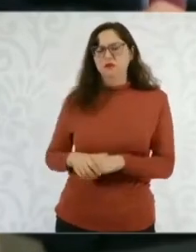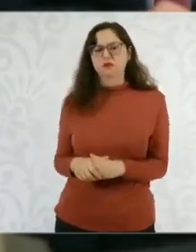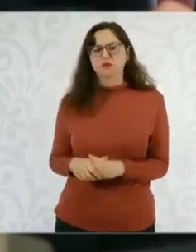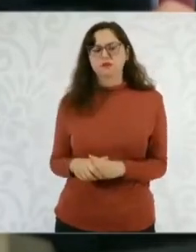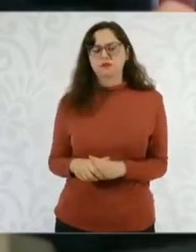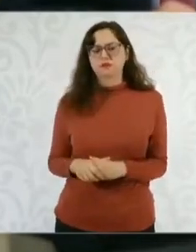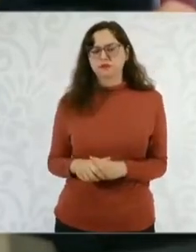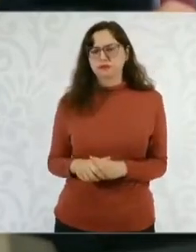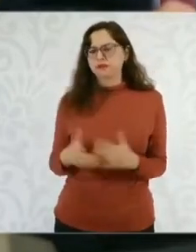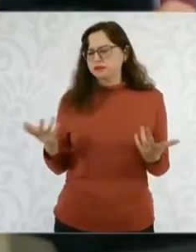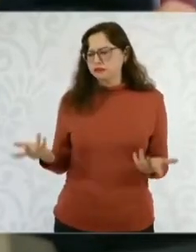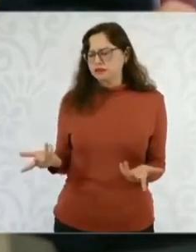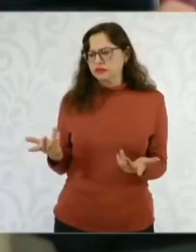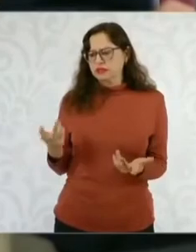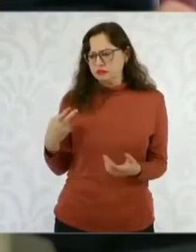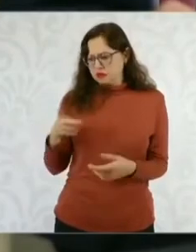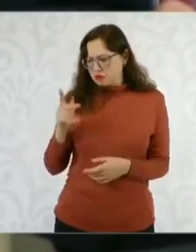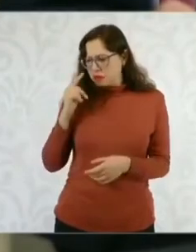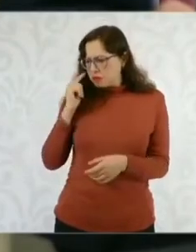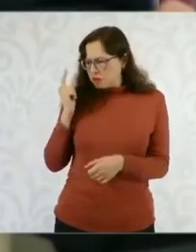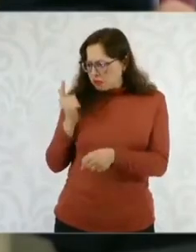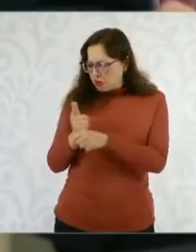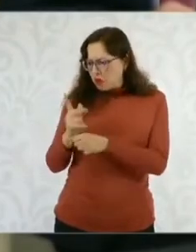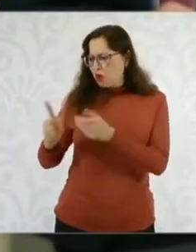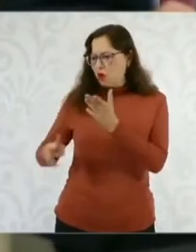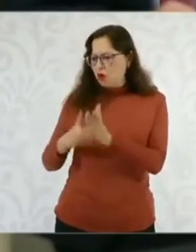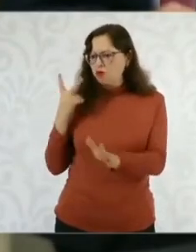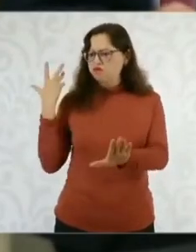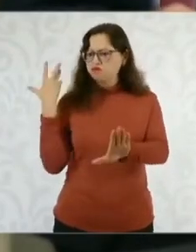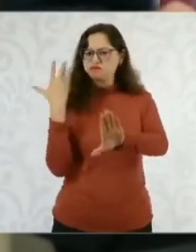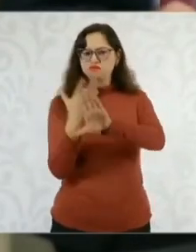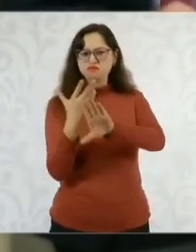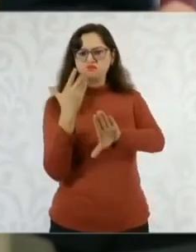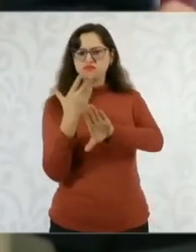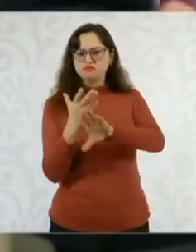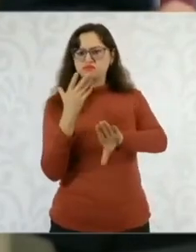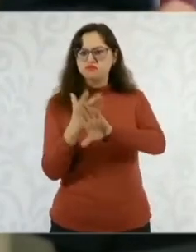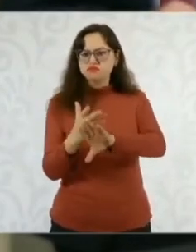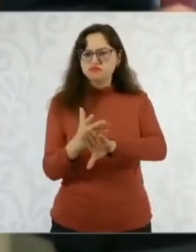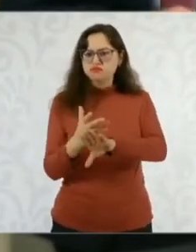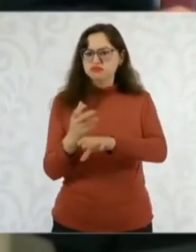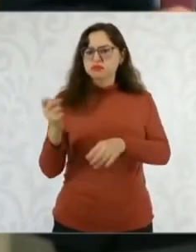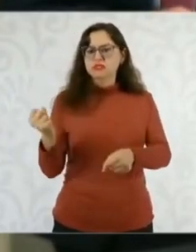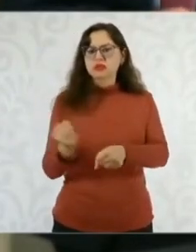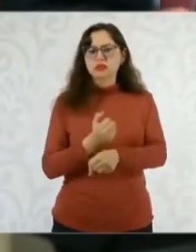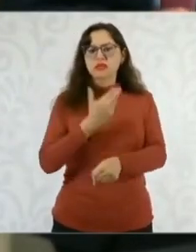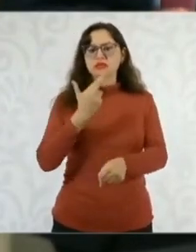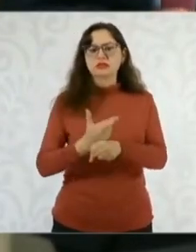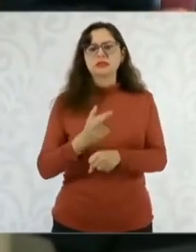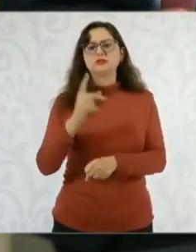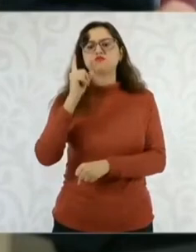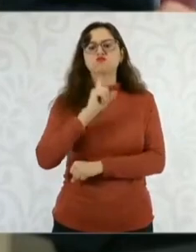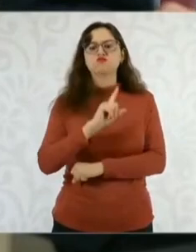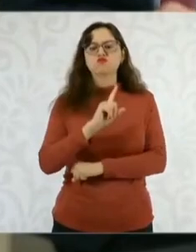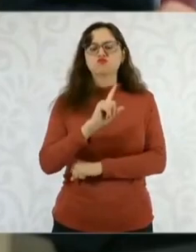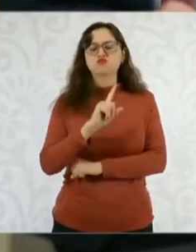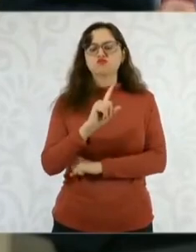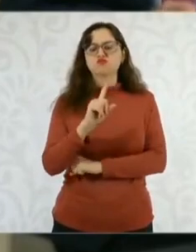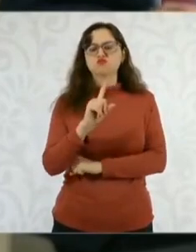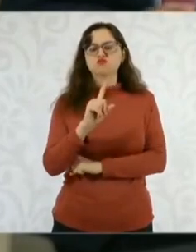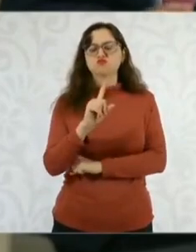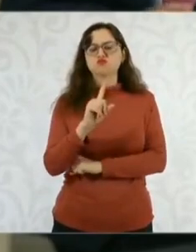voy a describirlo porque es hasta de mal gusto, el tema, por ejemplo, contra la Secretaría de la Mujer, contra la secretaria